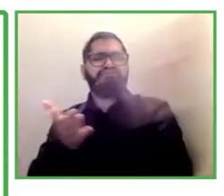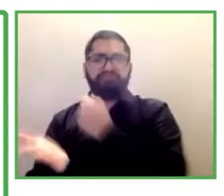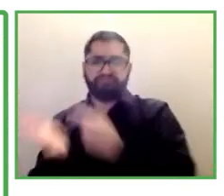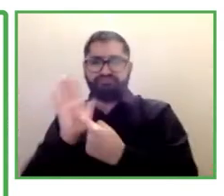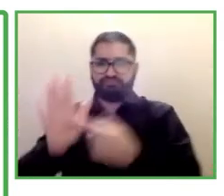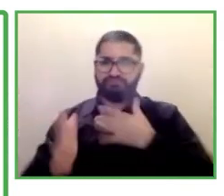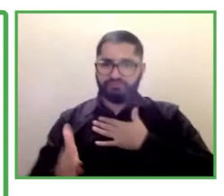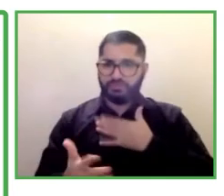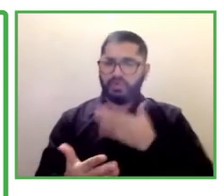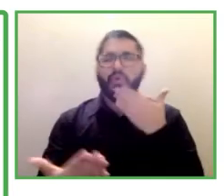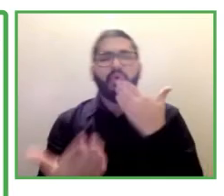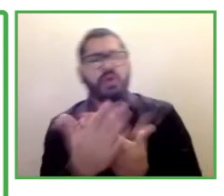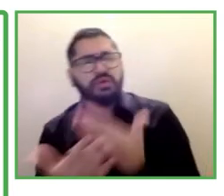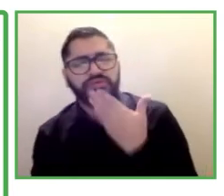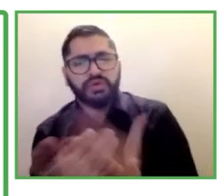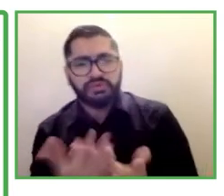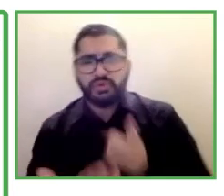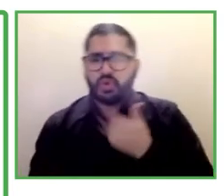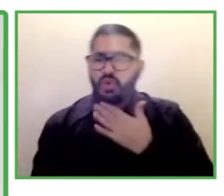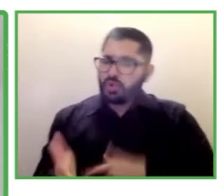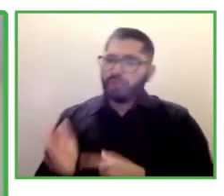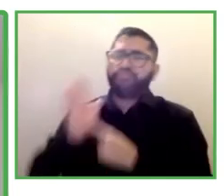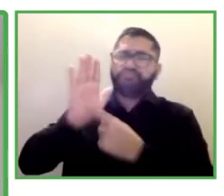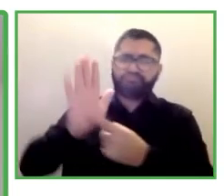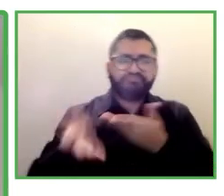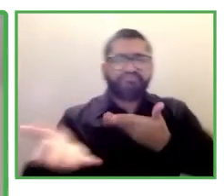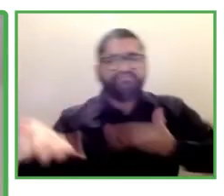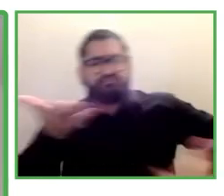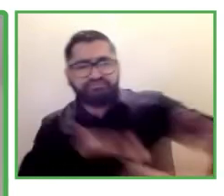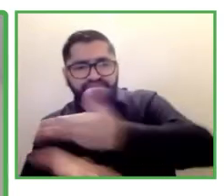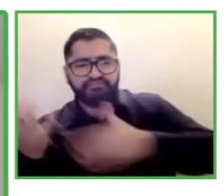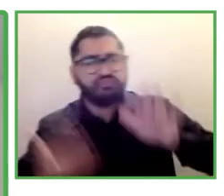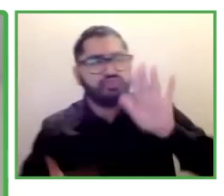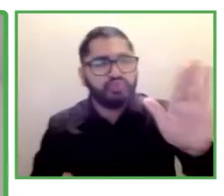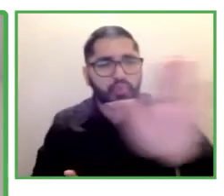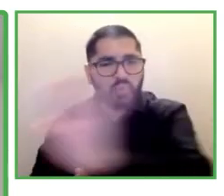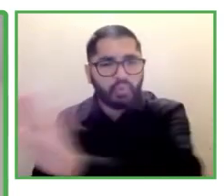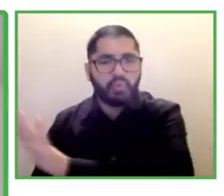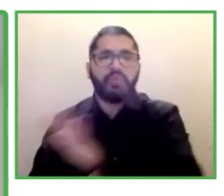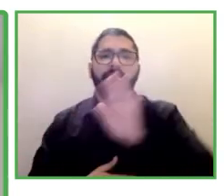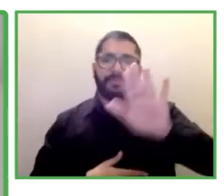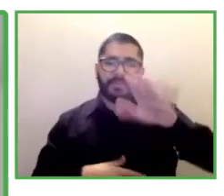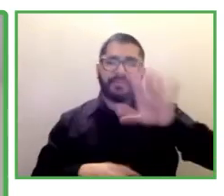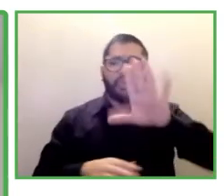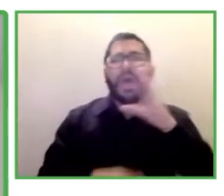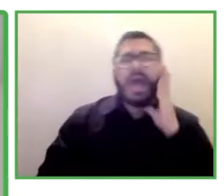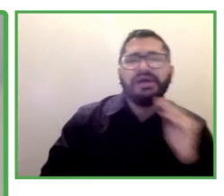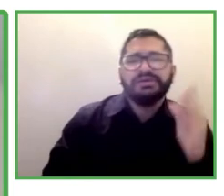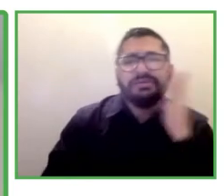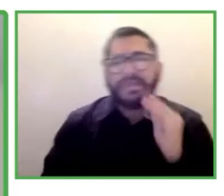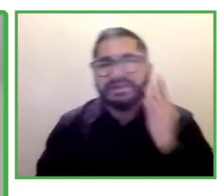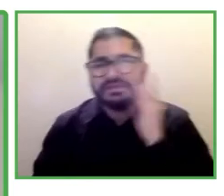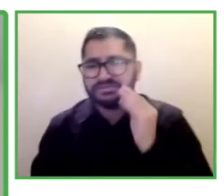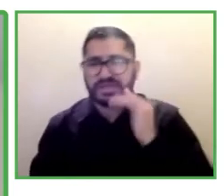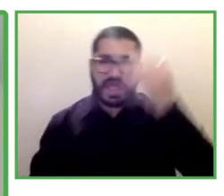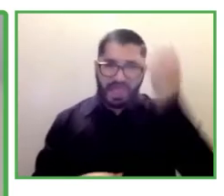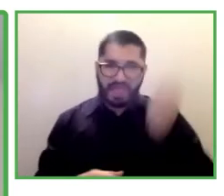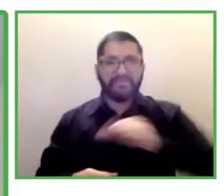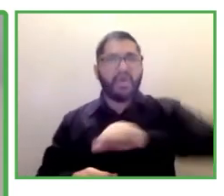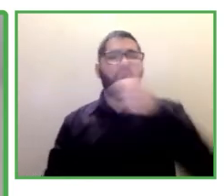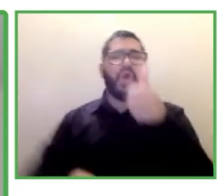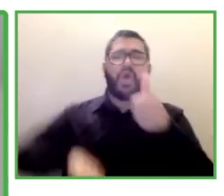experiencias, pero tenemos presentaciones muy increíbles aquí a punto de mostrar. Ahora, lo que me gustaría